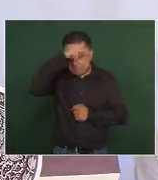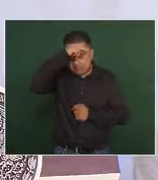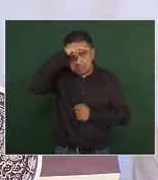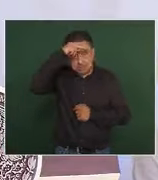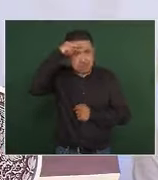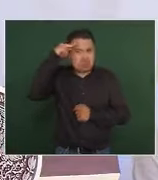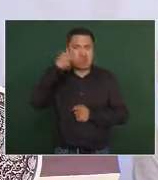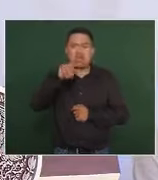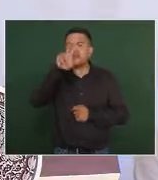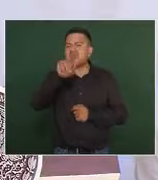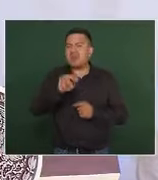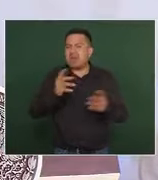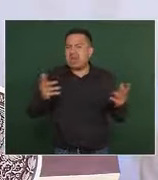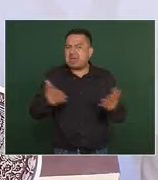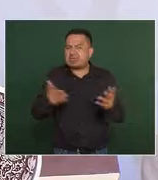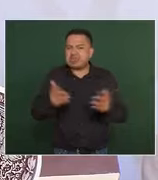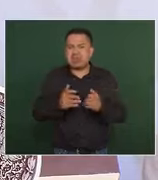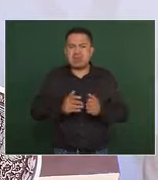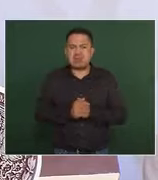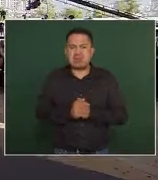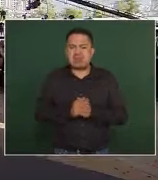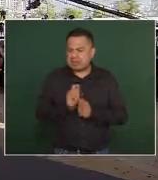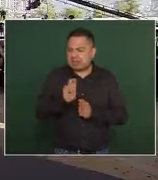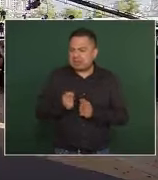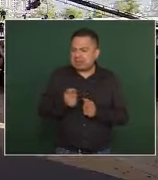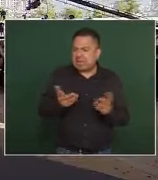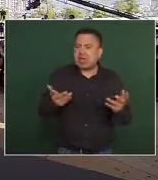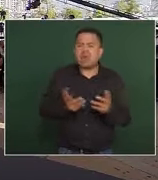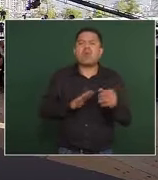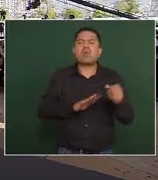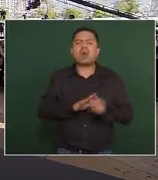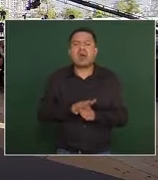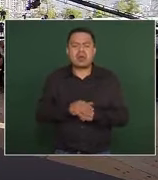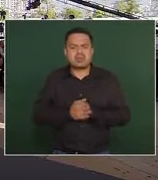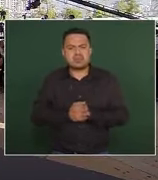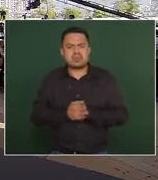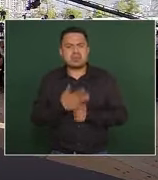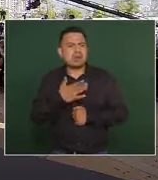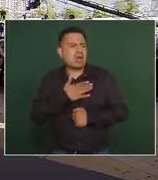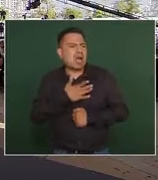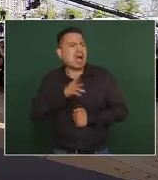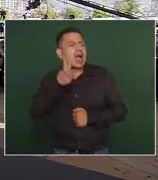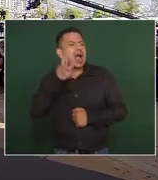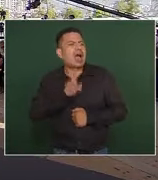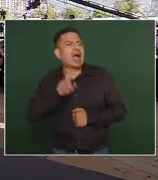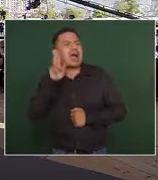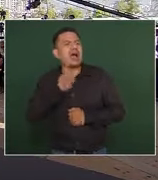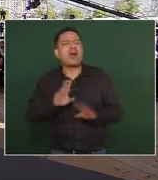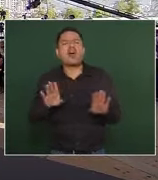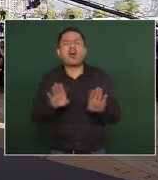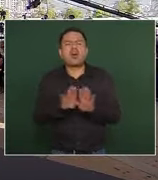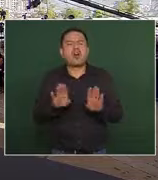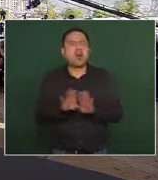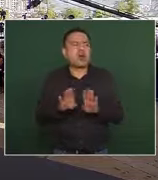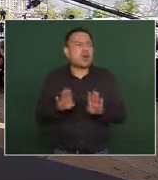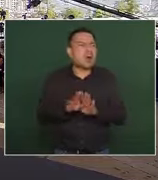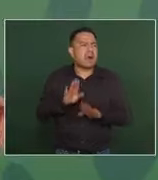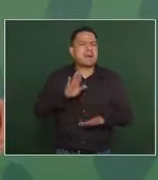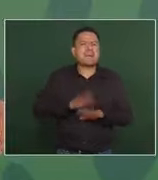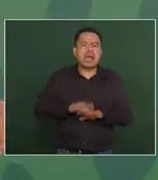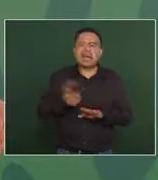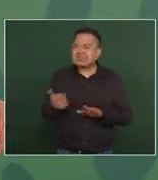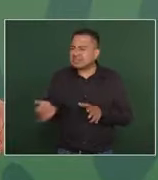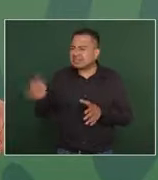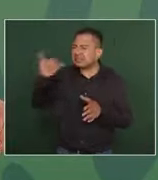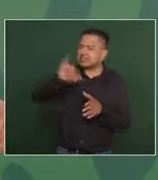hacemos. Lo que se hace es, pues, vamos a ver cómo se le hace, échale más agua a los